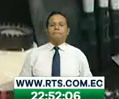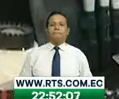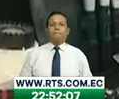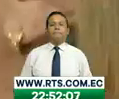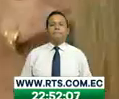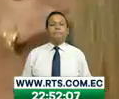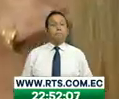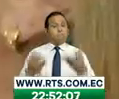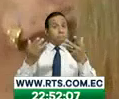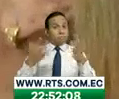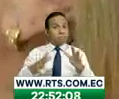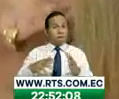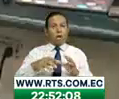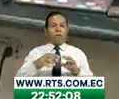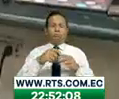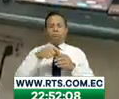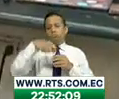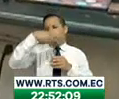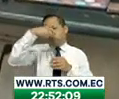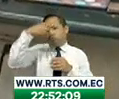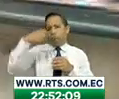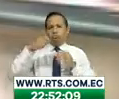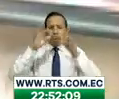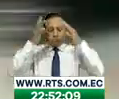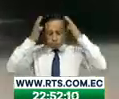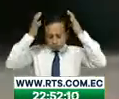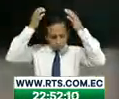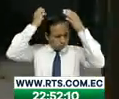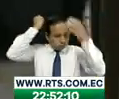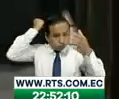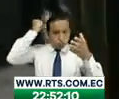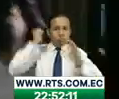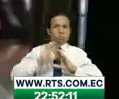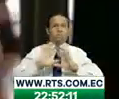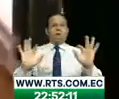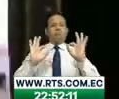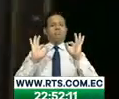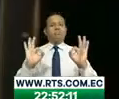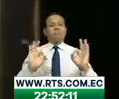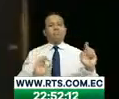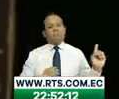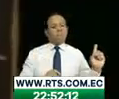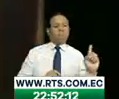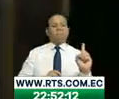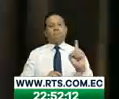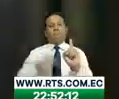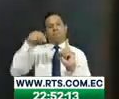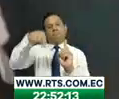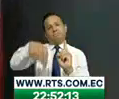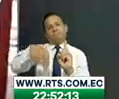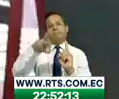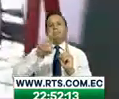Venido un poco de blues, rímel, peinado y lista para salir al set de RTS.